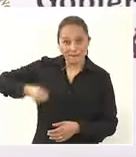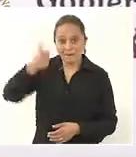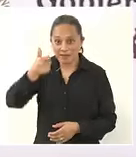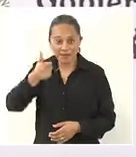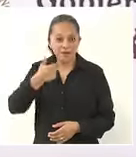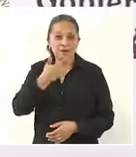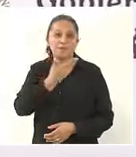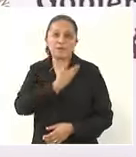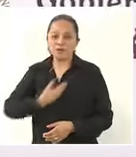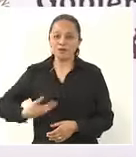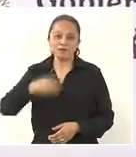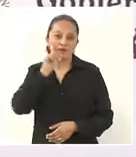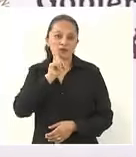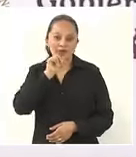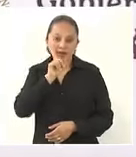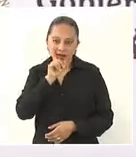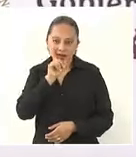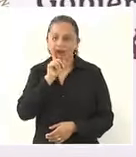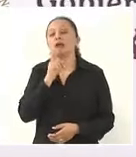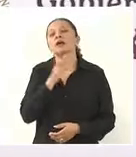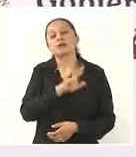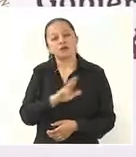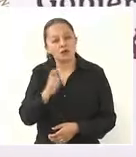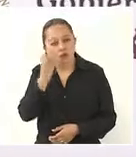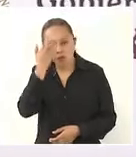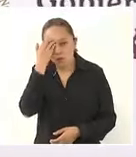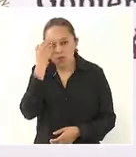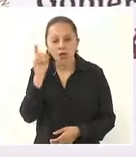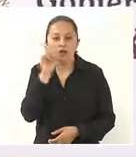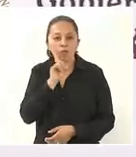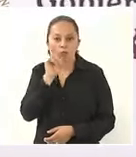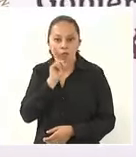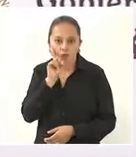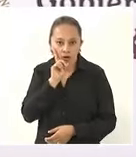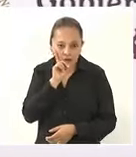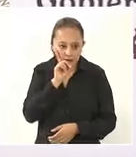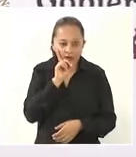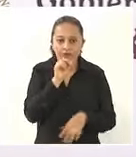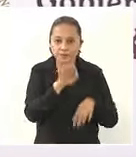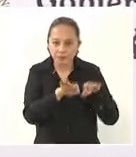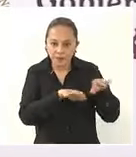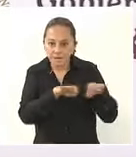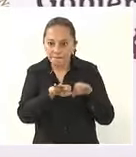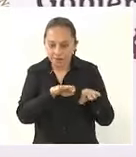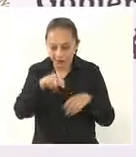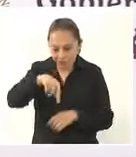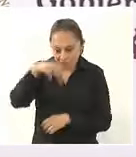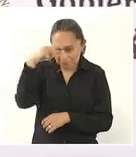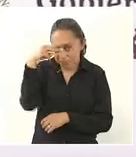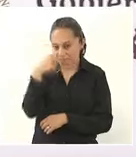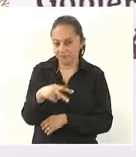a reconocer el trabajo de las mujeres mexicanas.